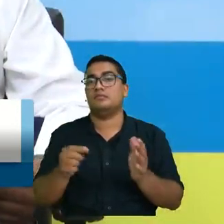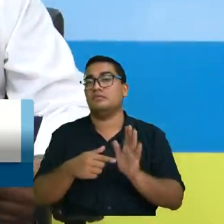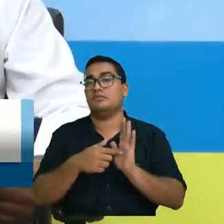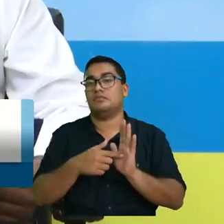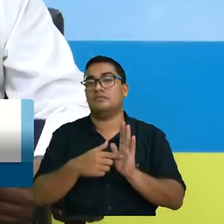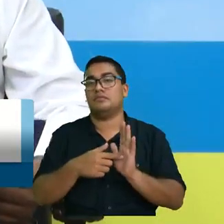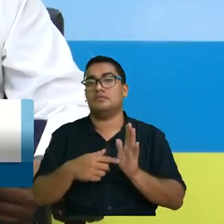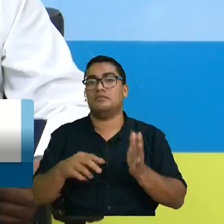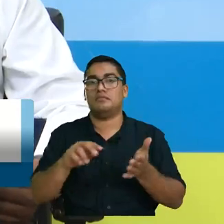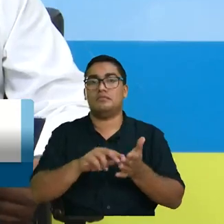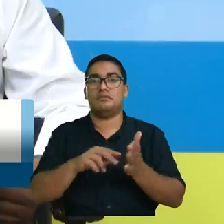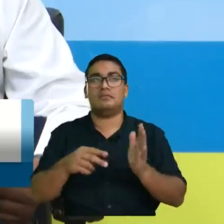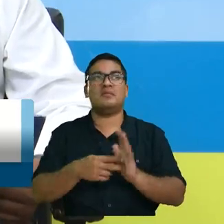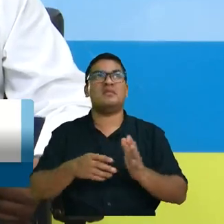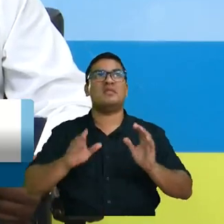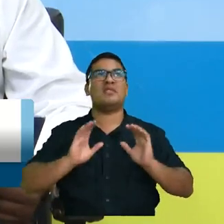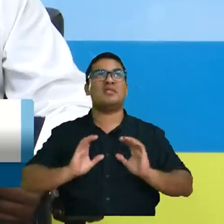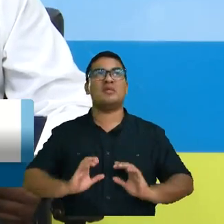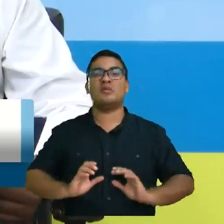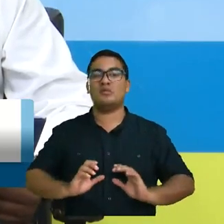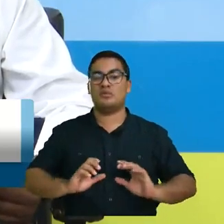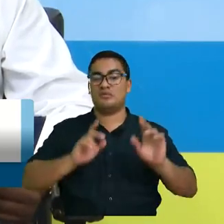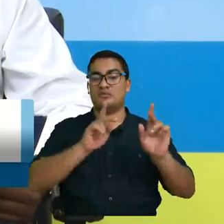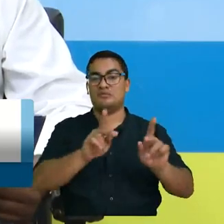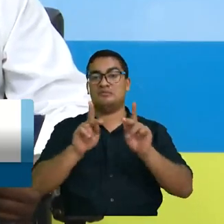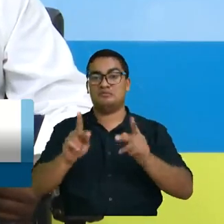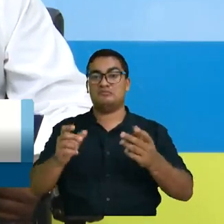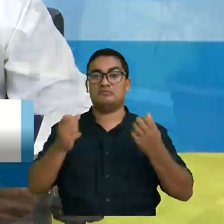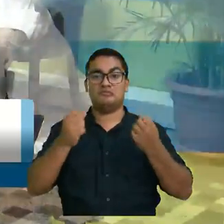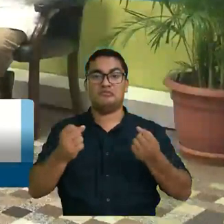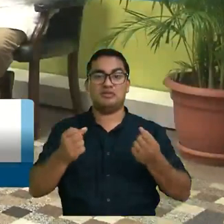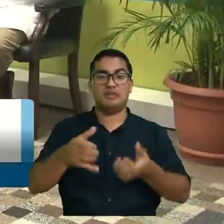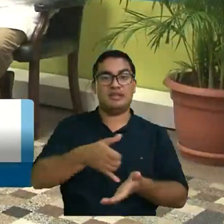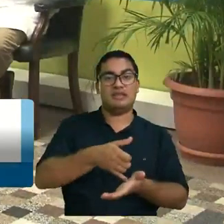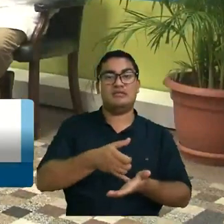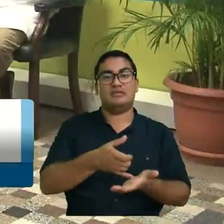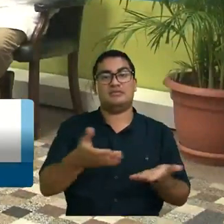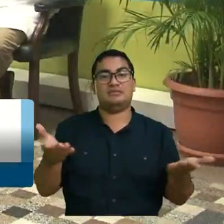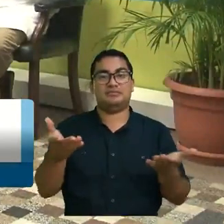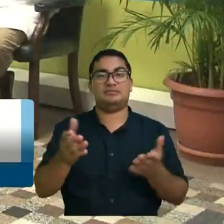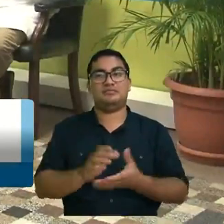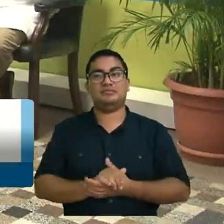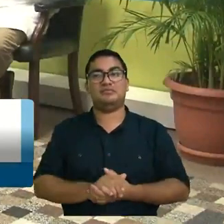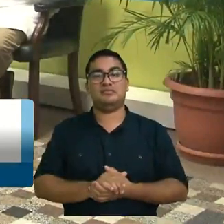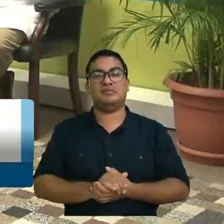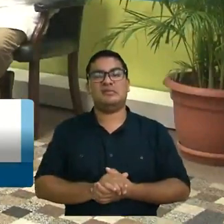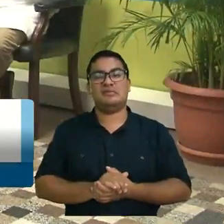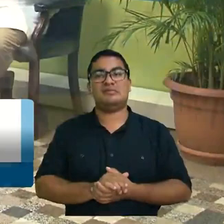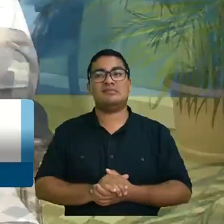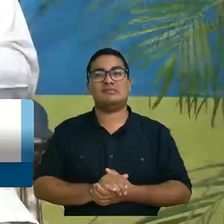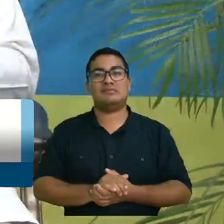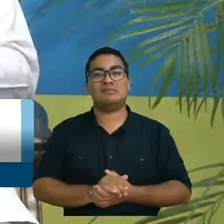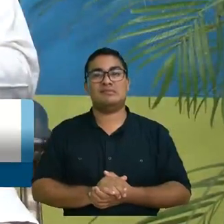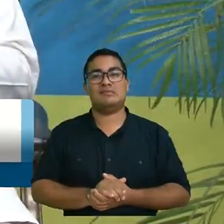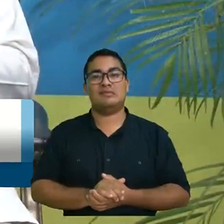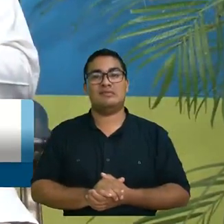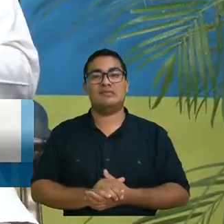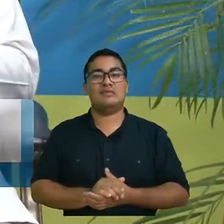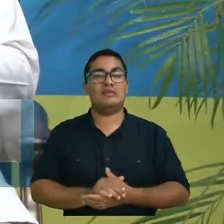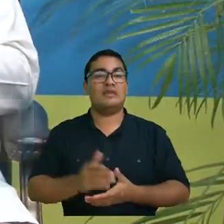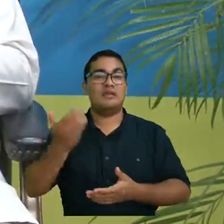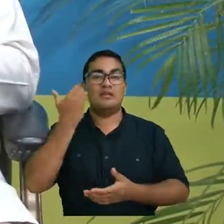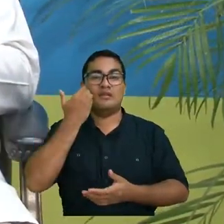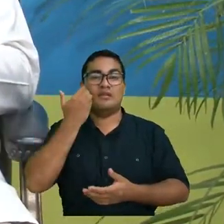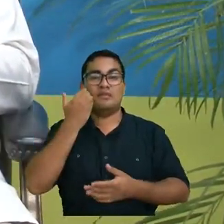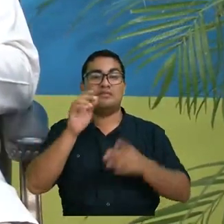con el sistema inmunológico de la persona, de defensa. Así es. Todo esto hemos visto que todas estas enfermedades, las personas